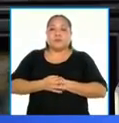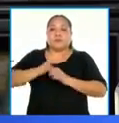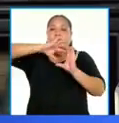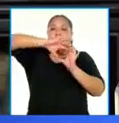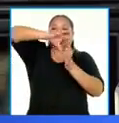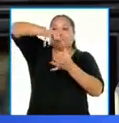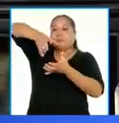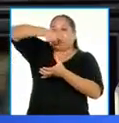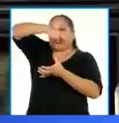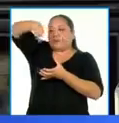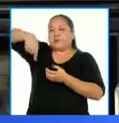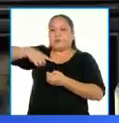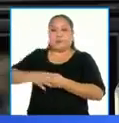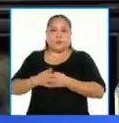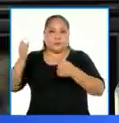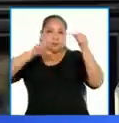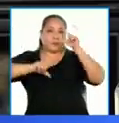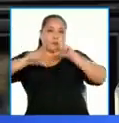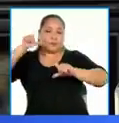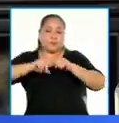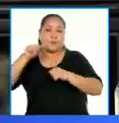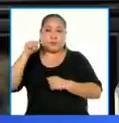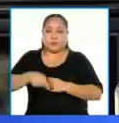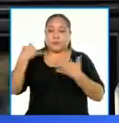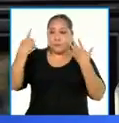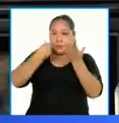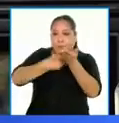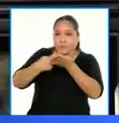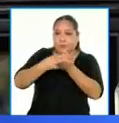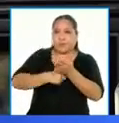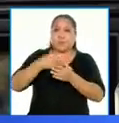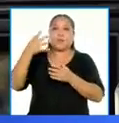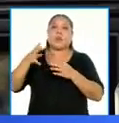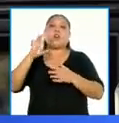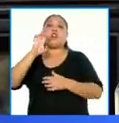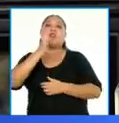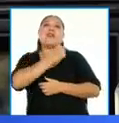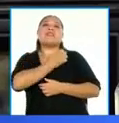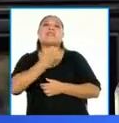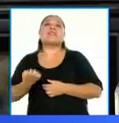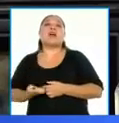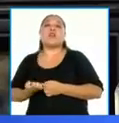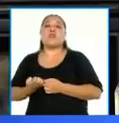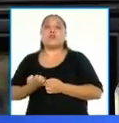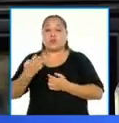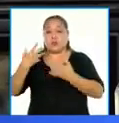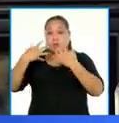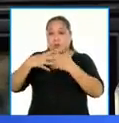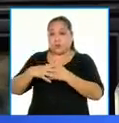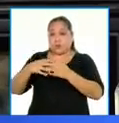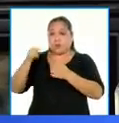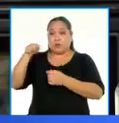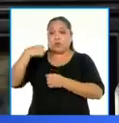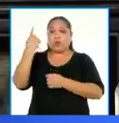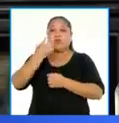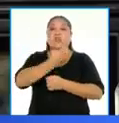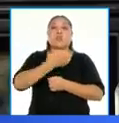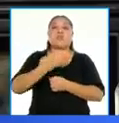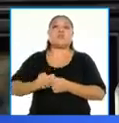mundial los laboratorios están negociando con los estados. Reitero, esto tiene que ver con que se